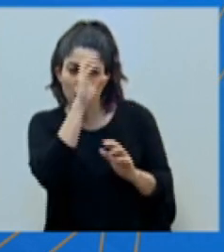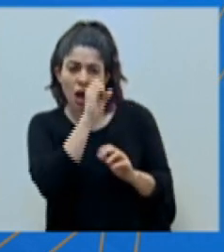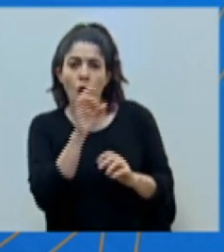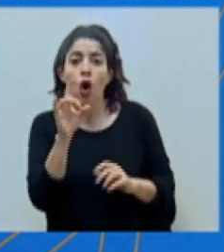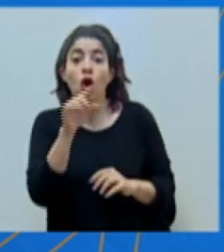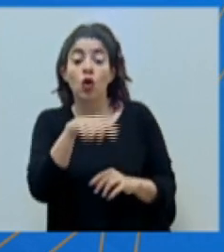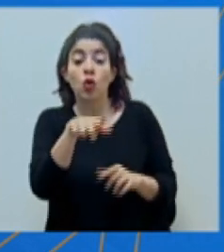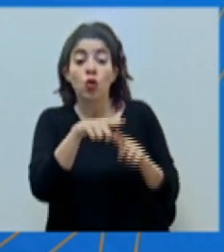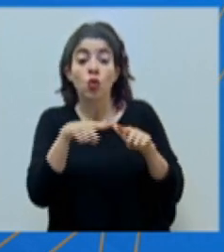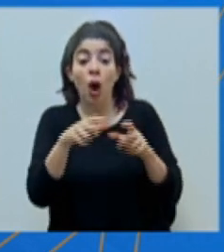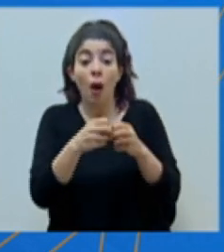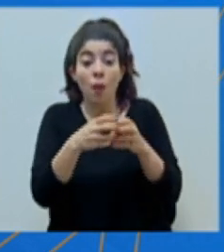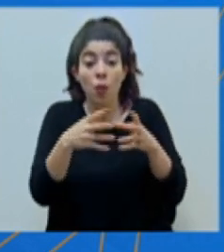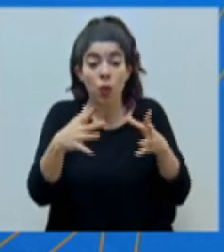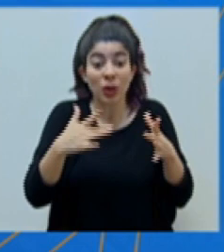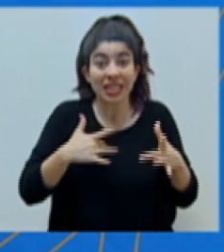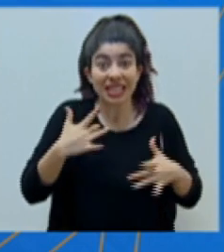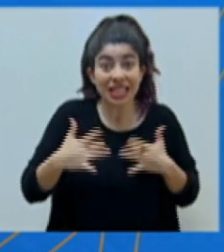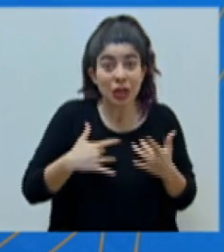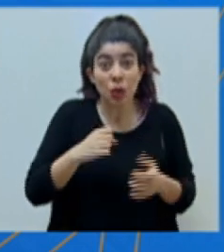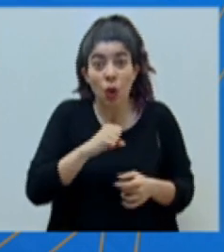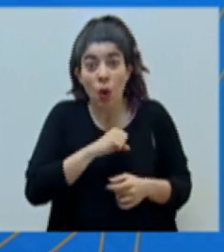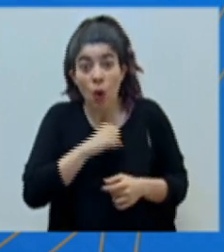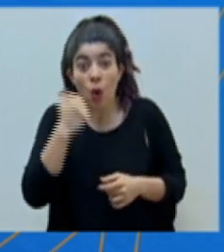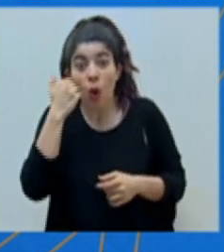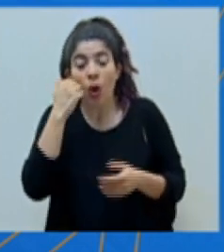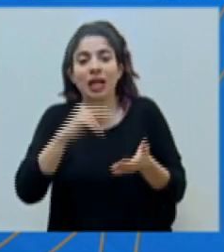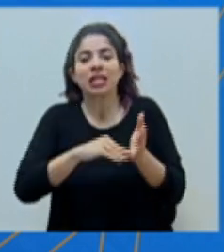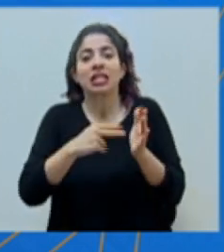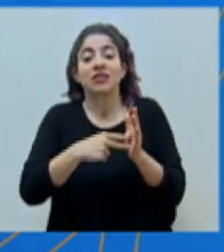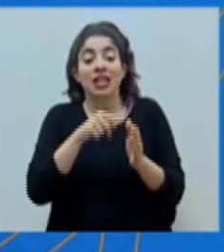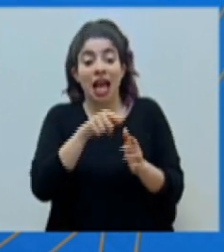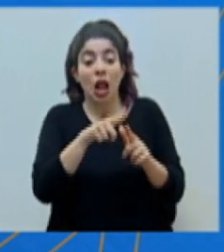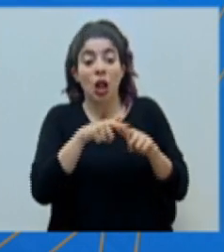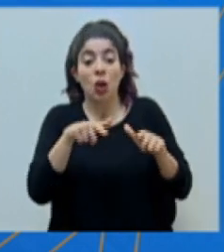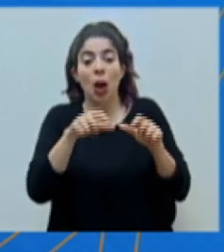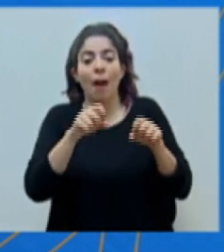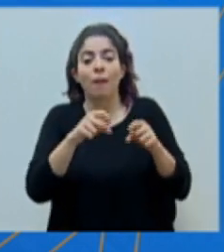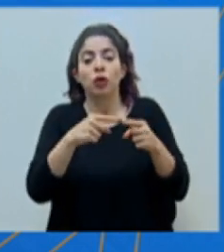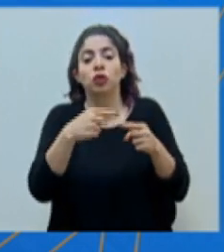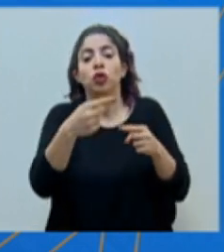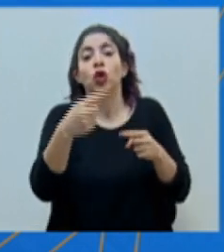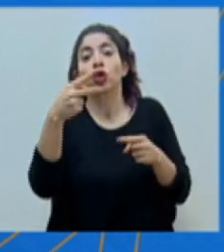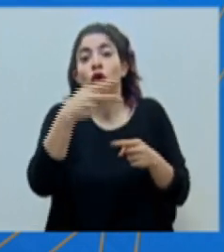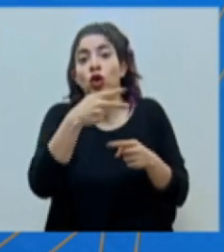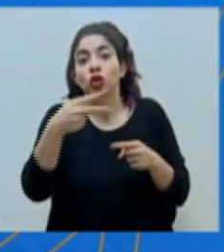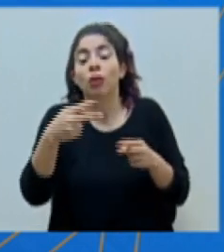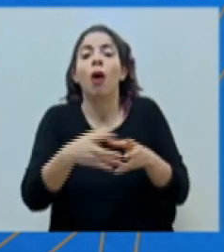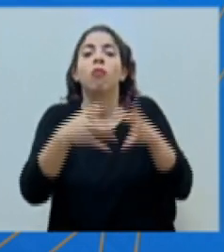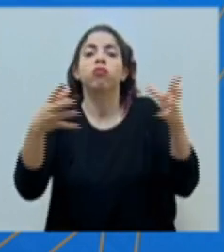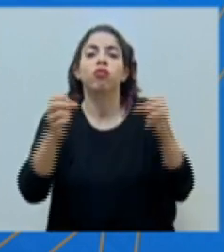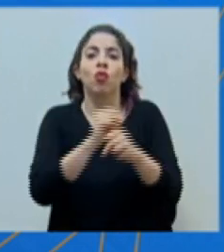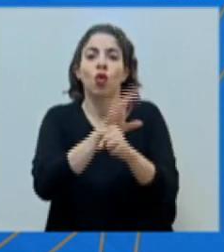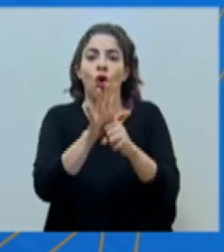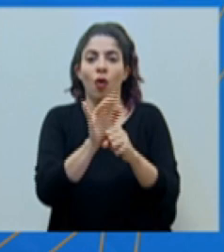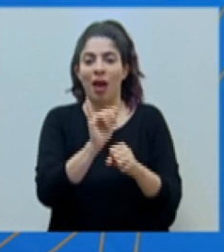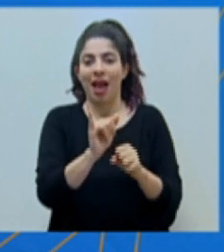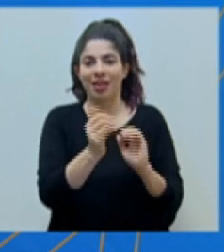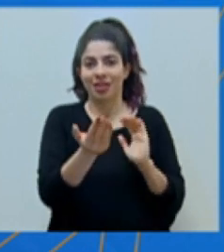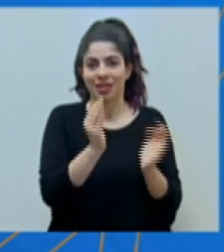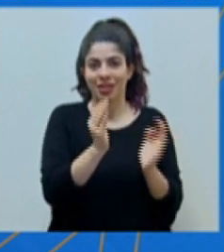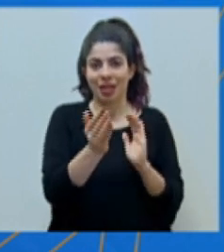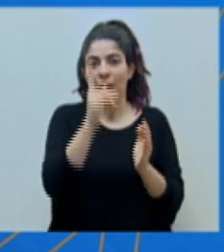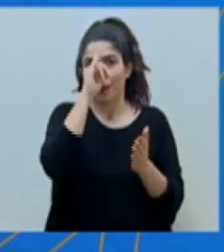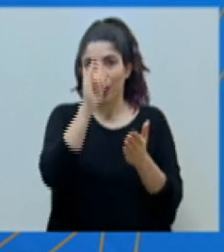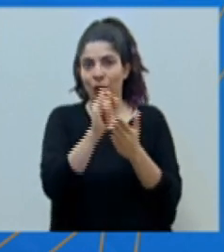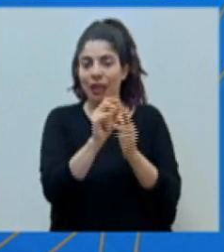de probabilidad que en las próximas 2 semanas aumenten los casos por COVID en estos cantones. Así que hay un